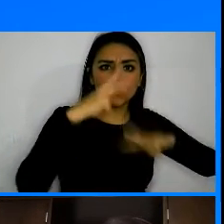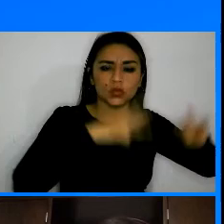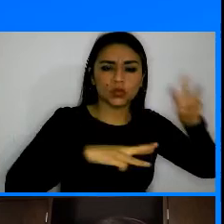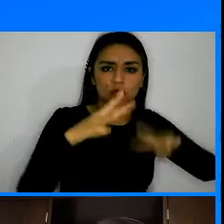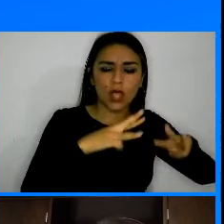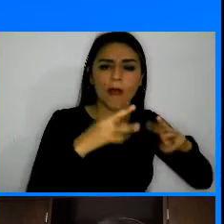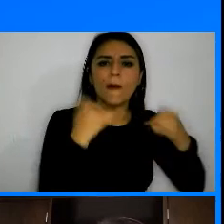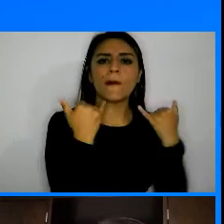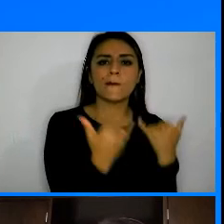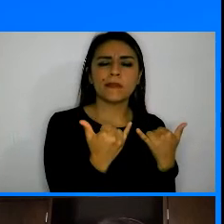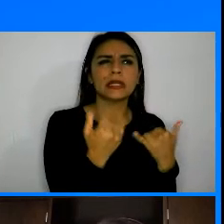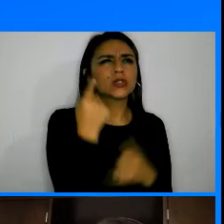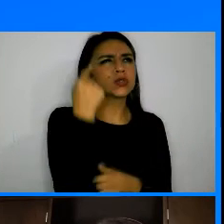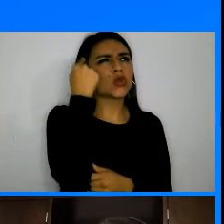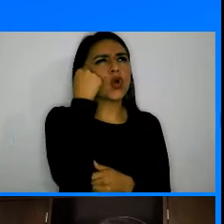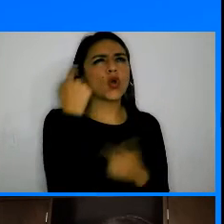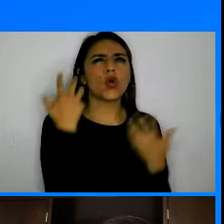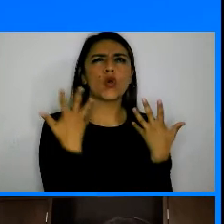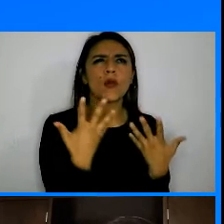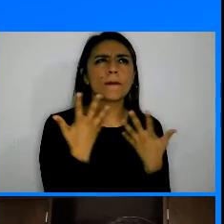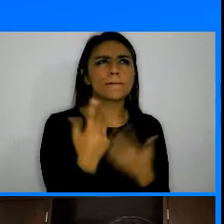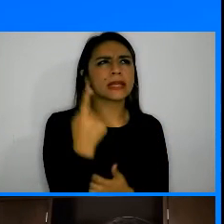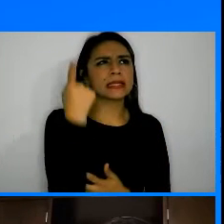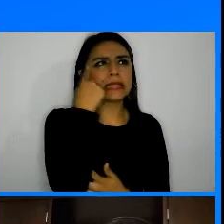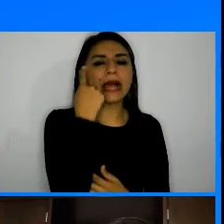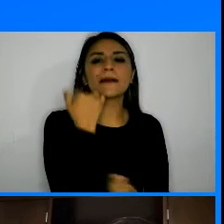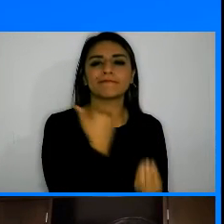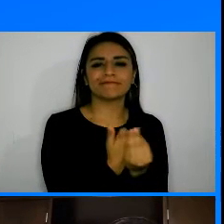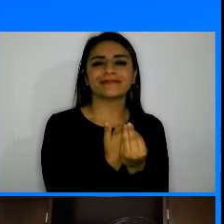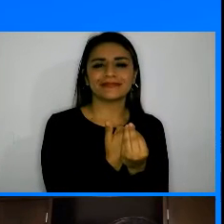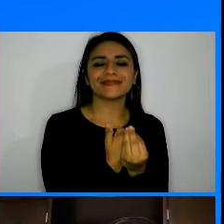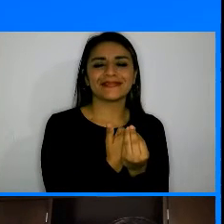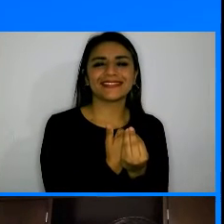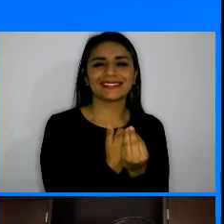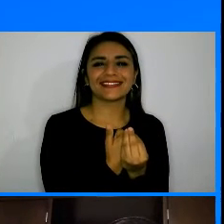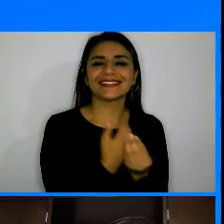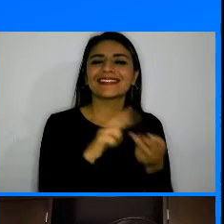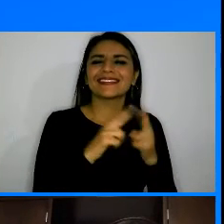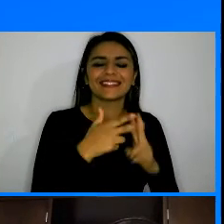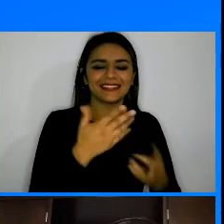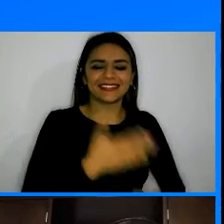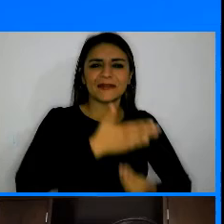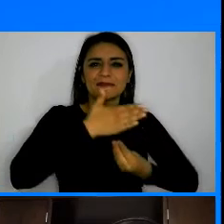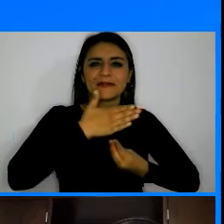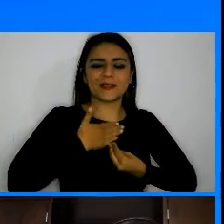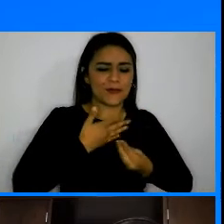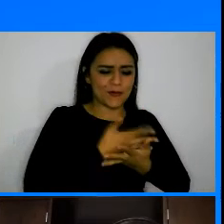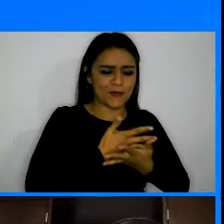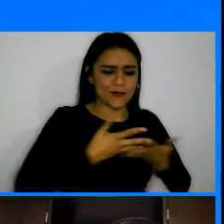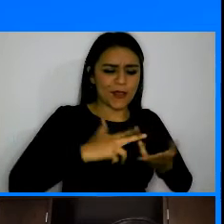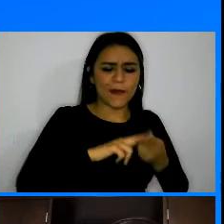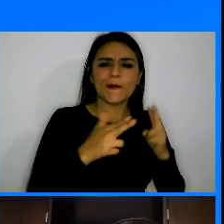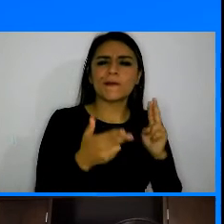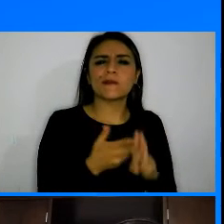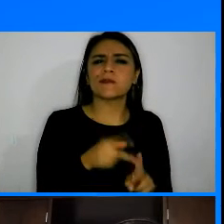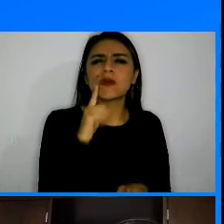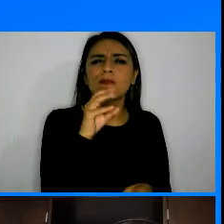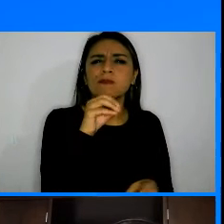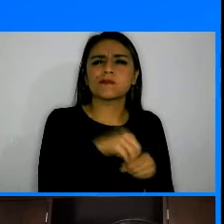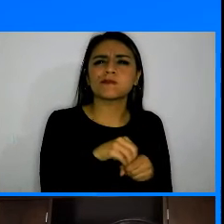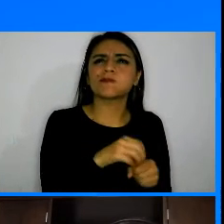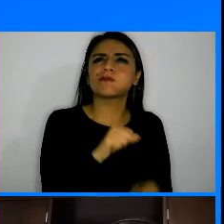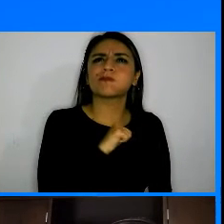también pensar precisamente en el patrimonio inmaterial,